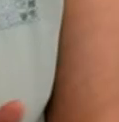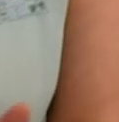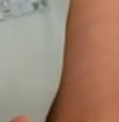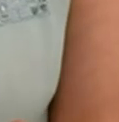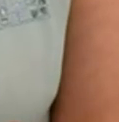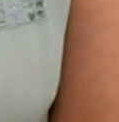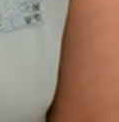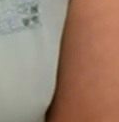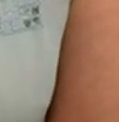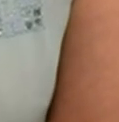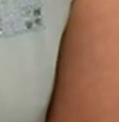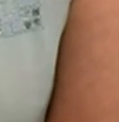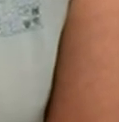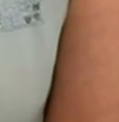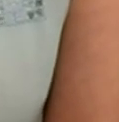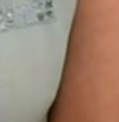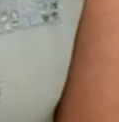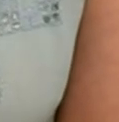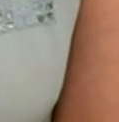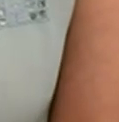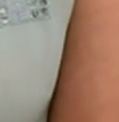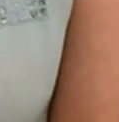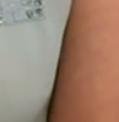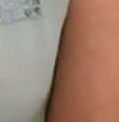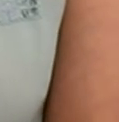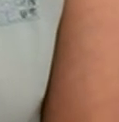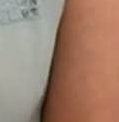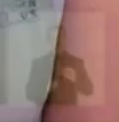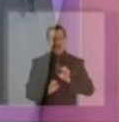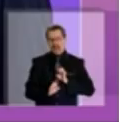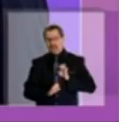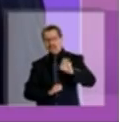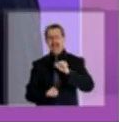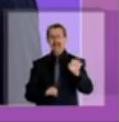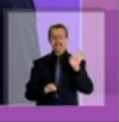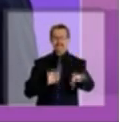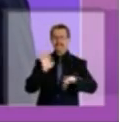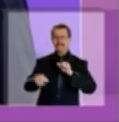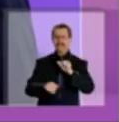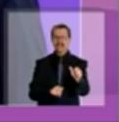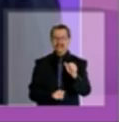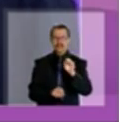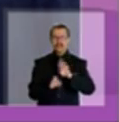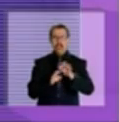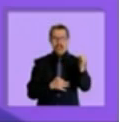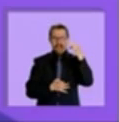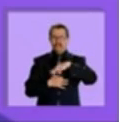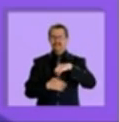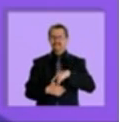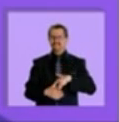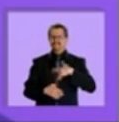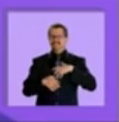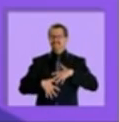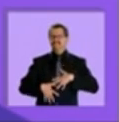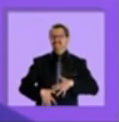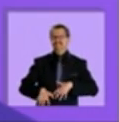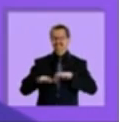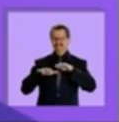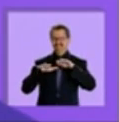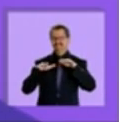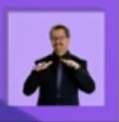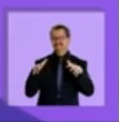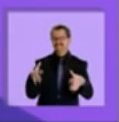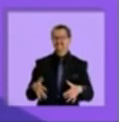Anaya que había estudiado en España, pues es cuando le sale el Ricky Riquín, canallín, ¿no? O sea, y súper